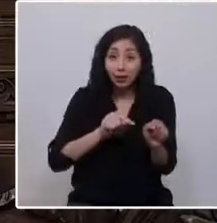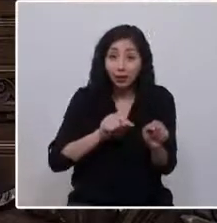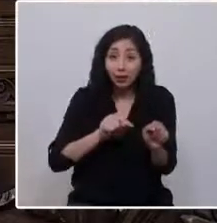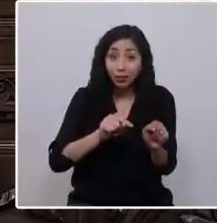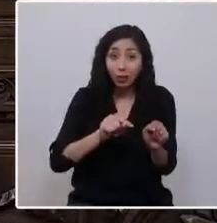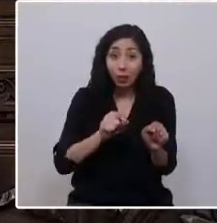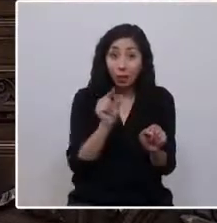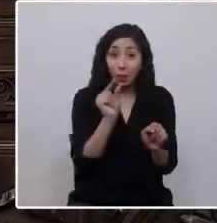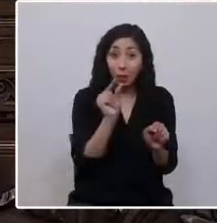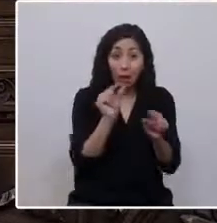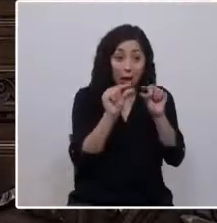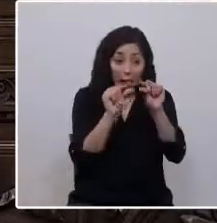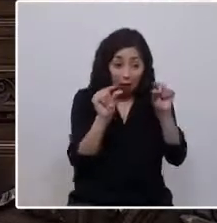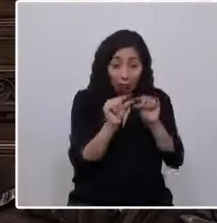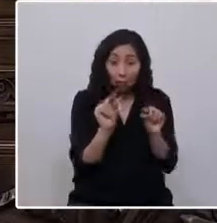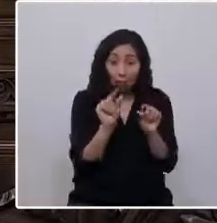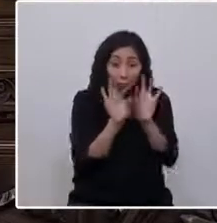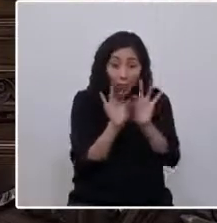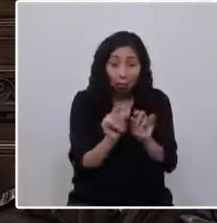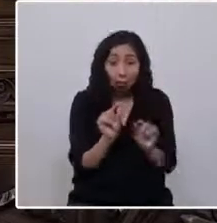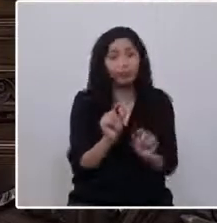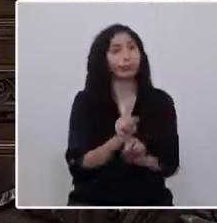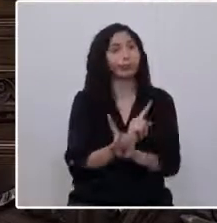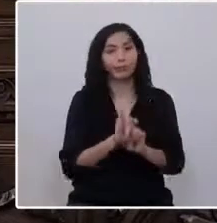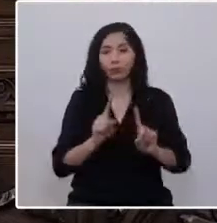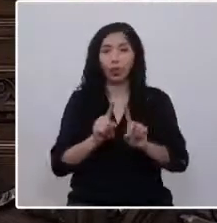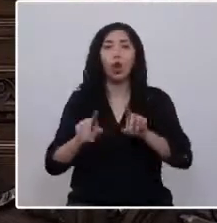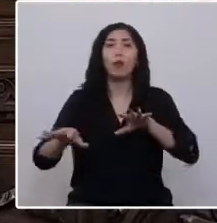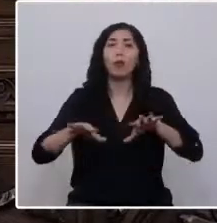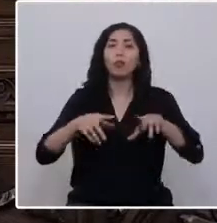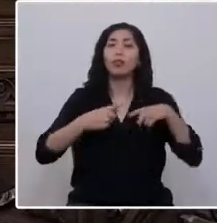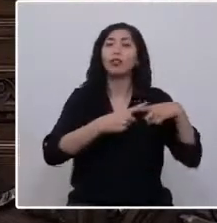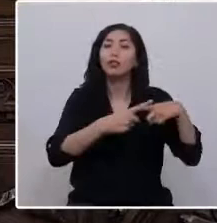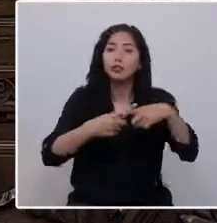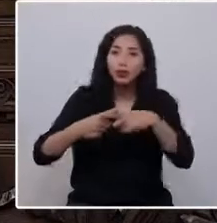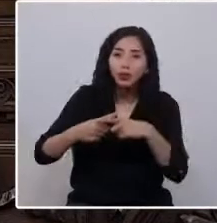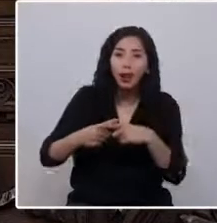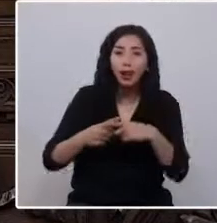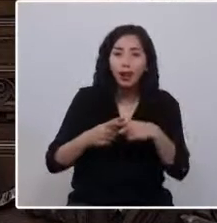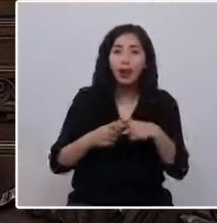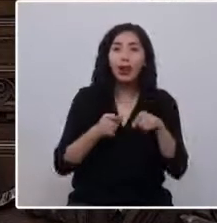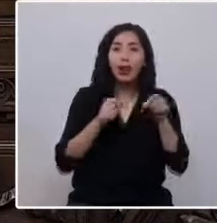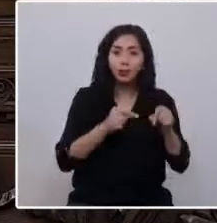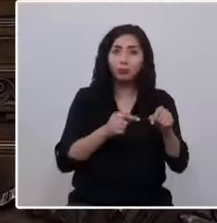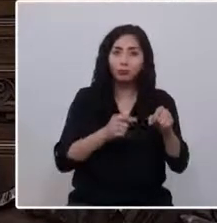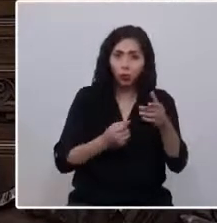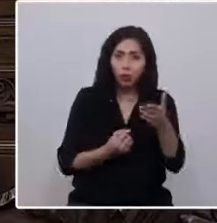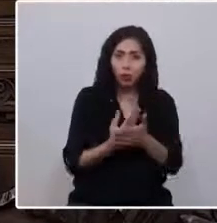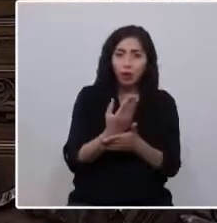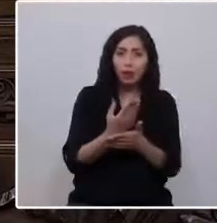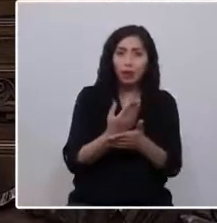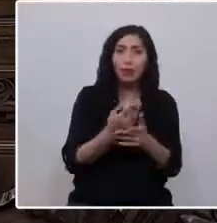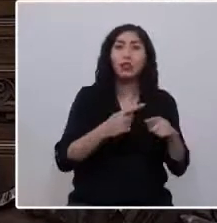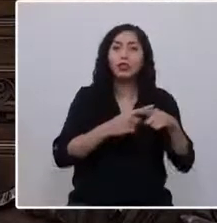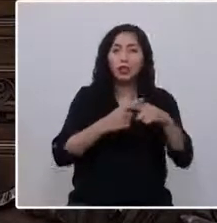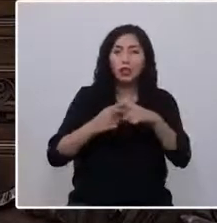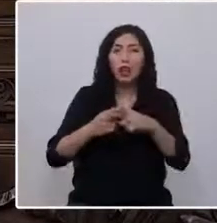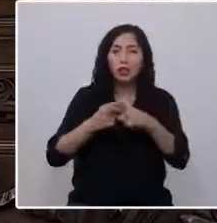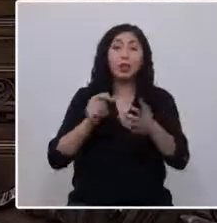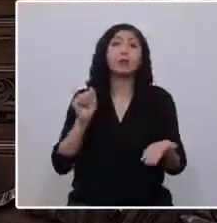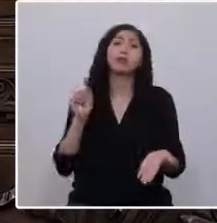líneas los movimientos sociales políticos y resistencias son un germen de una nueva sociedad es un reclamo